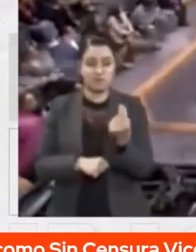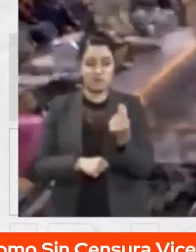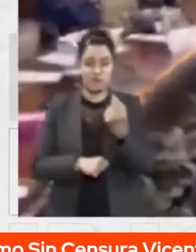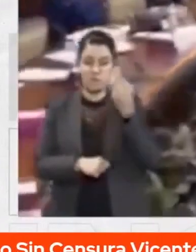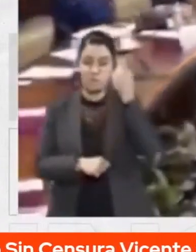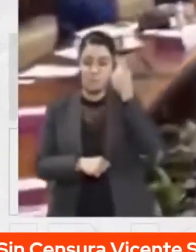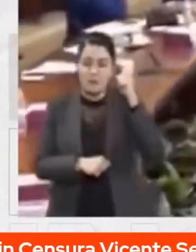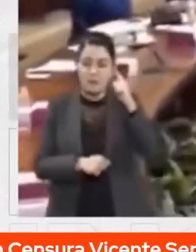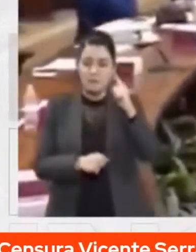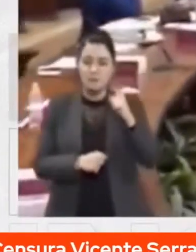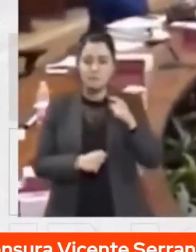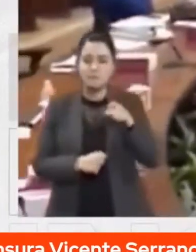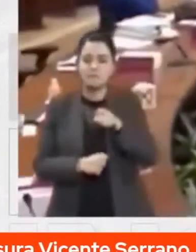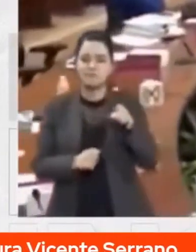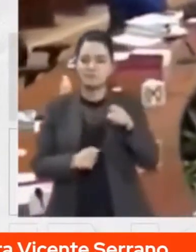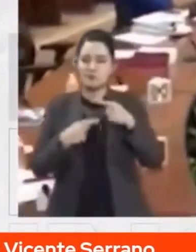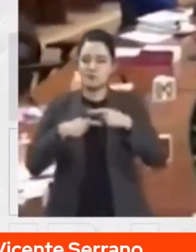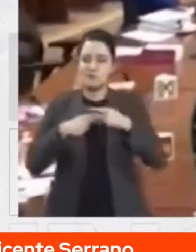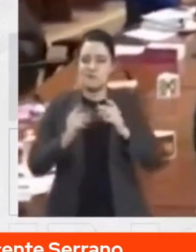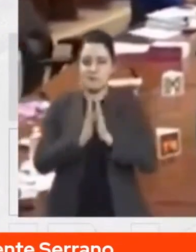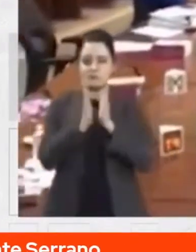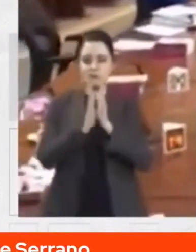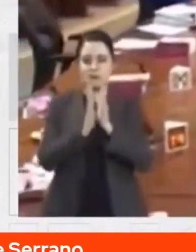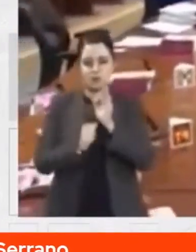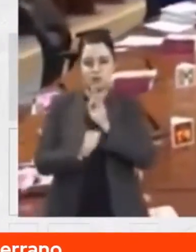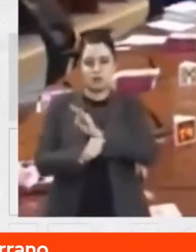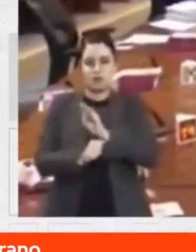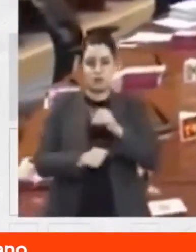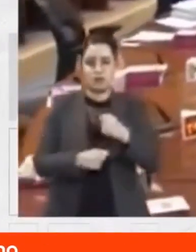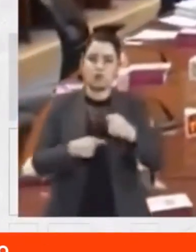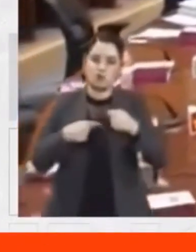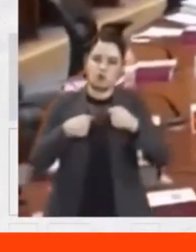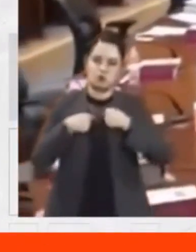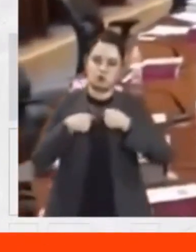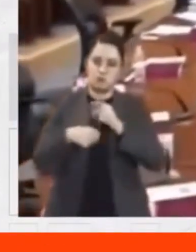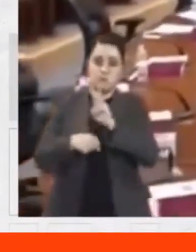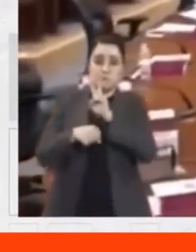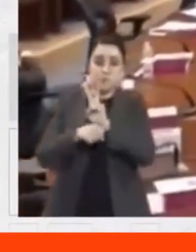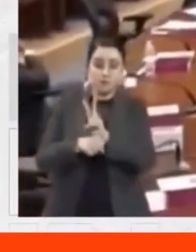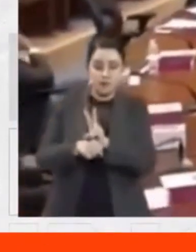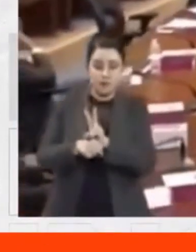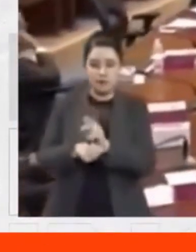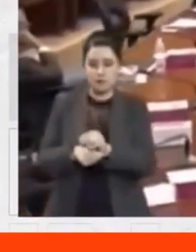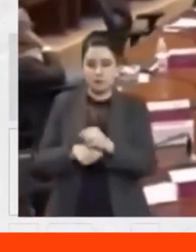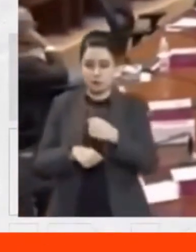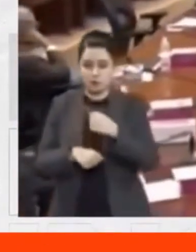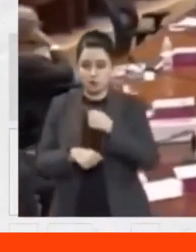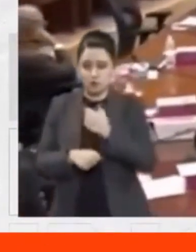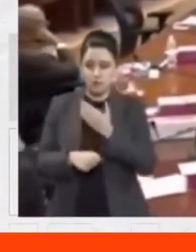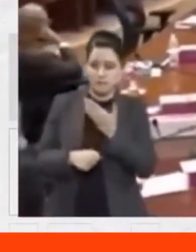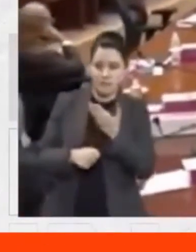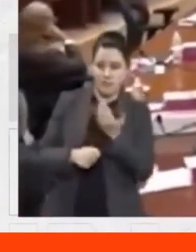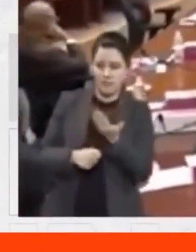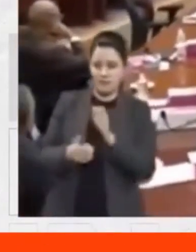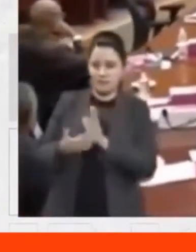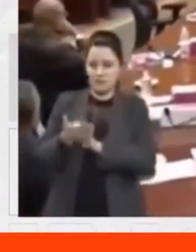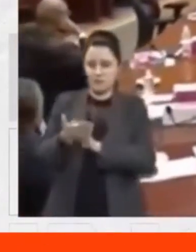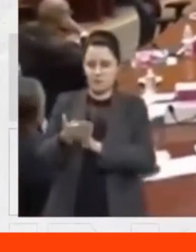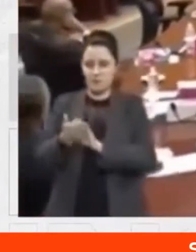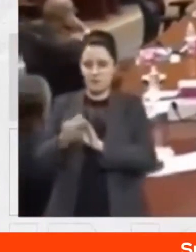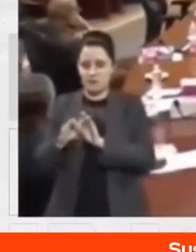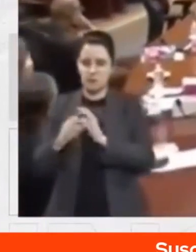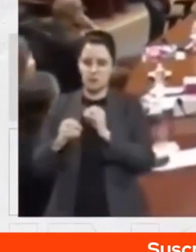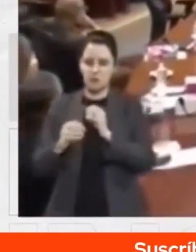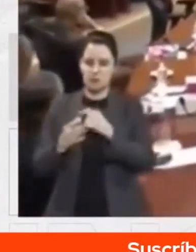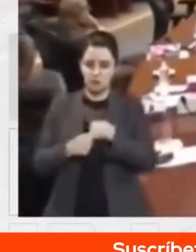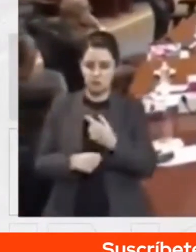la democracia Como fui su árbitro no les pediré trabajo ni cargos y no